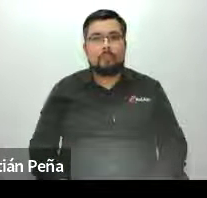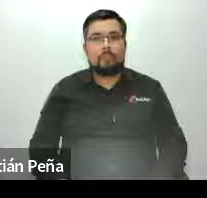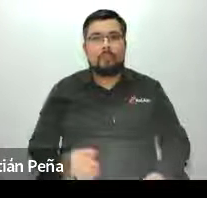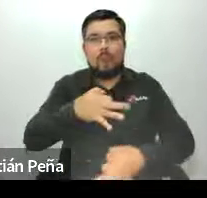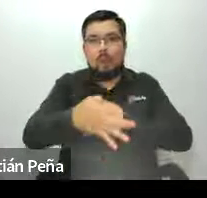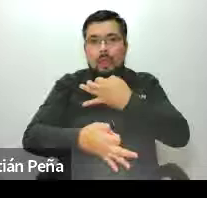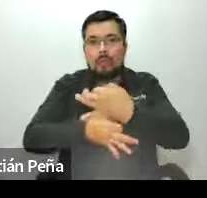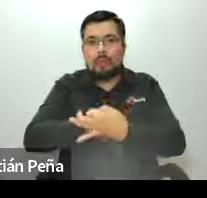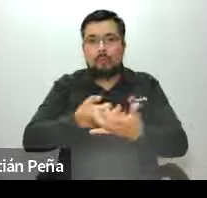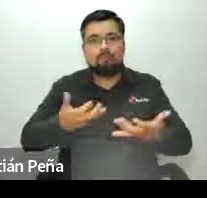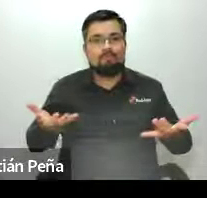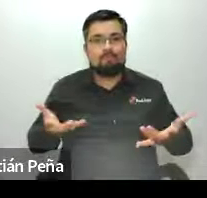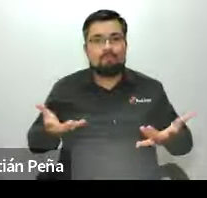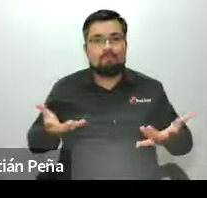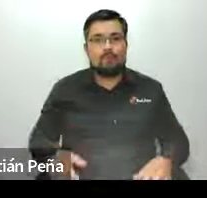Como